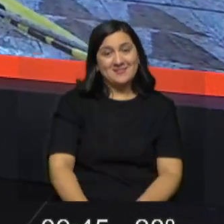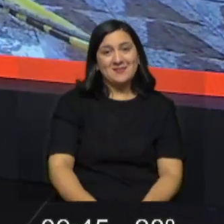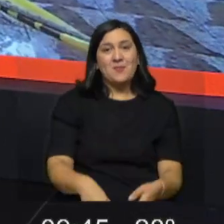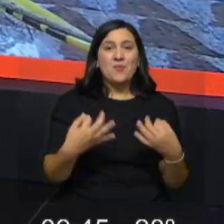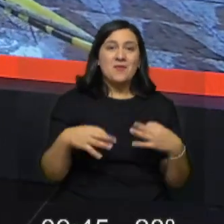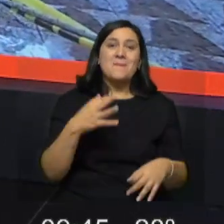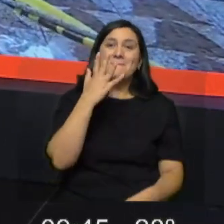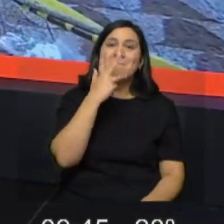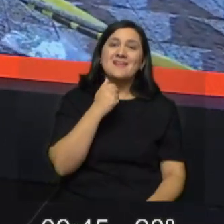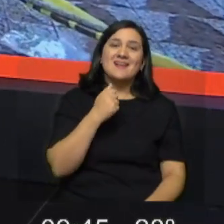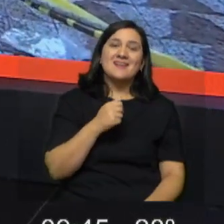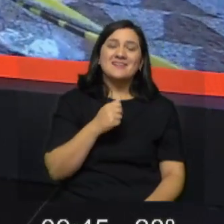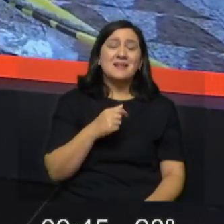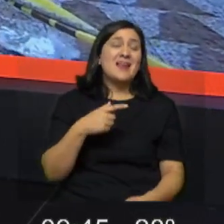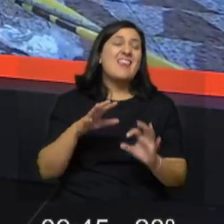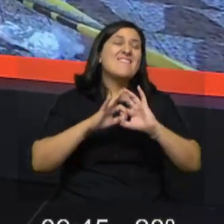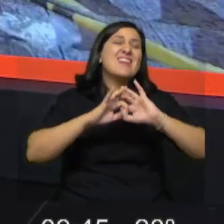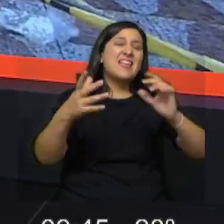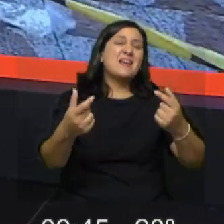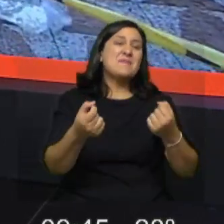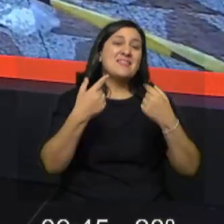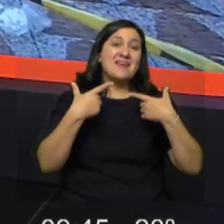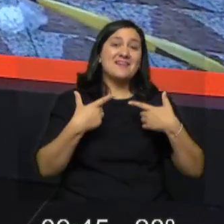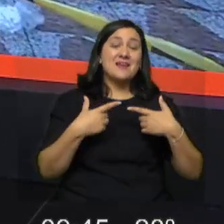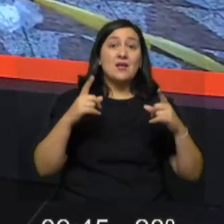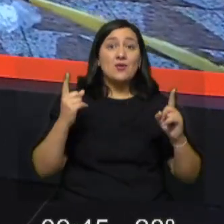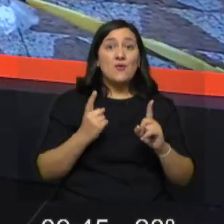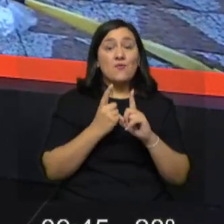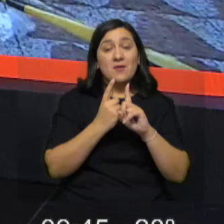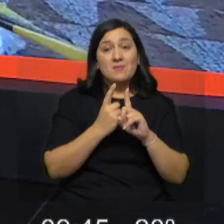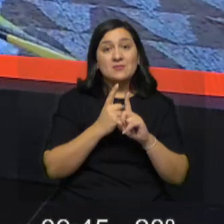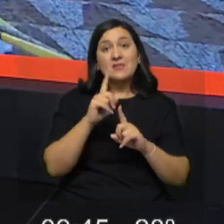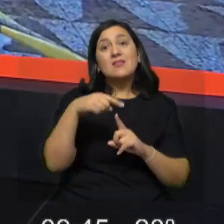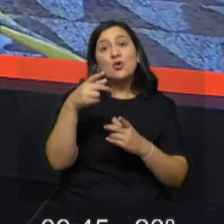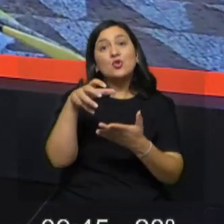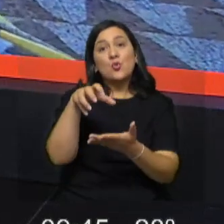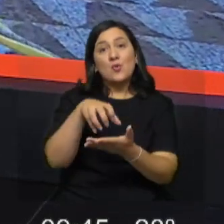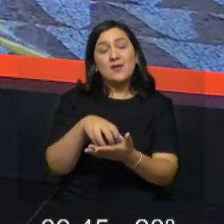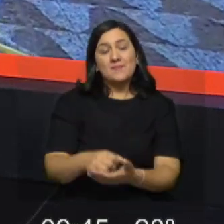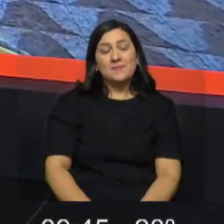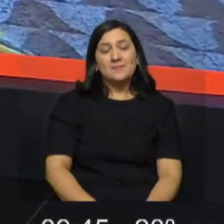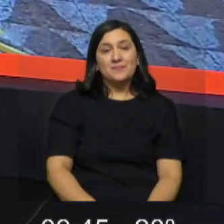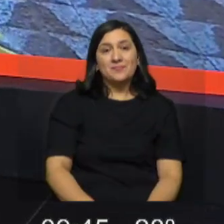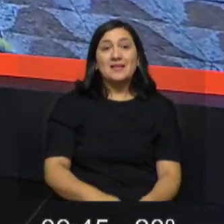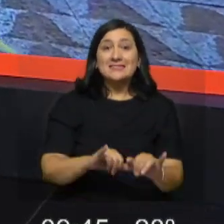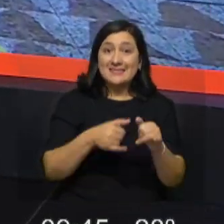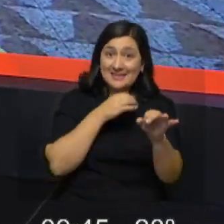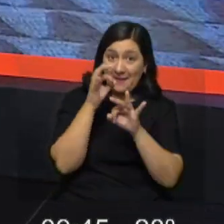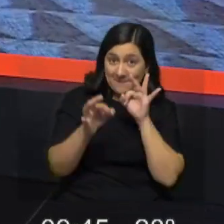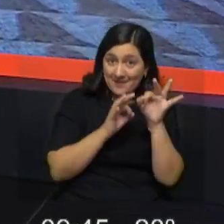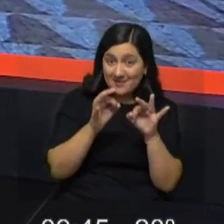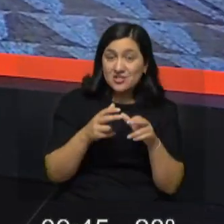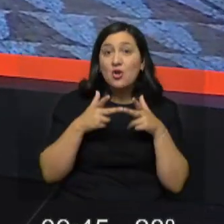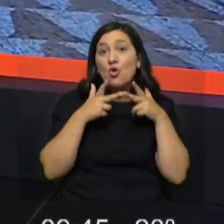Bien, me encanta ese libre albedrío que me da Fito. Absolutamente. Bueno, nos reencontraremos desde algún otro lugar de la capital. Pero además, ya te expliqué y ya lo